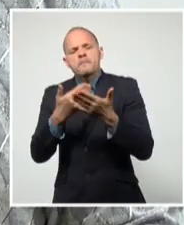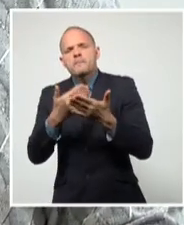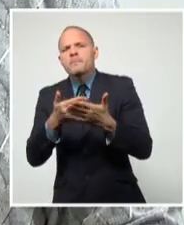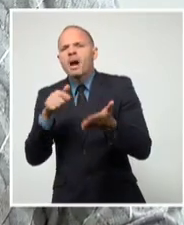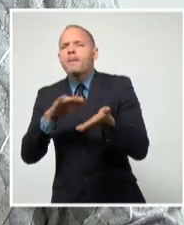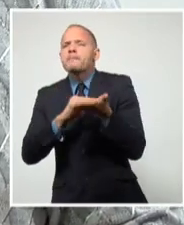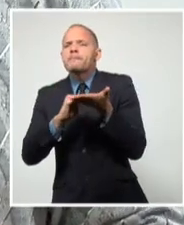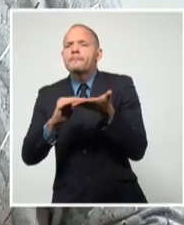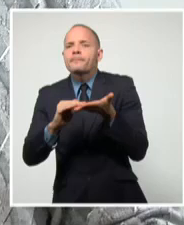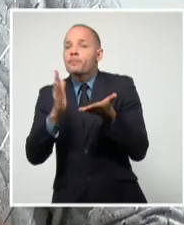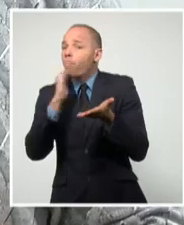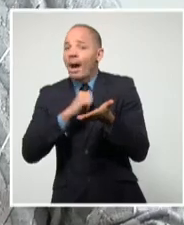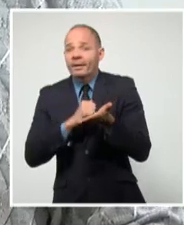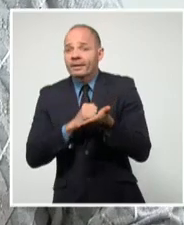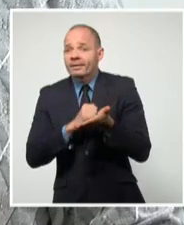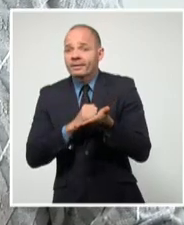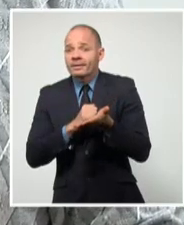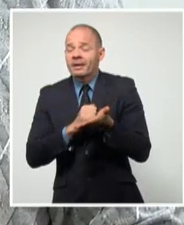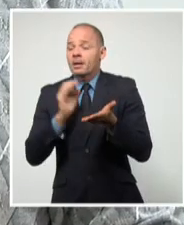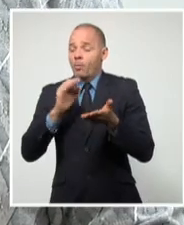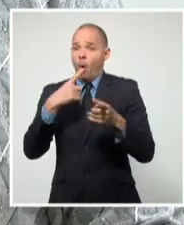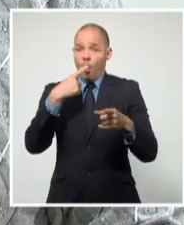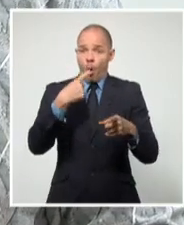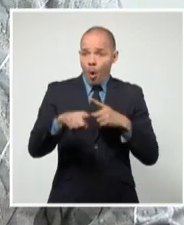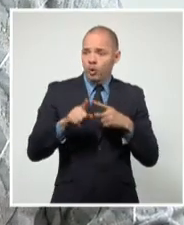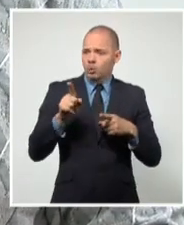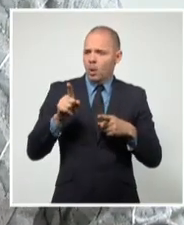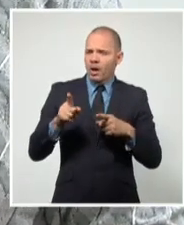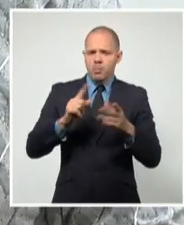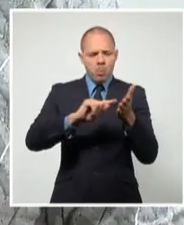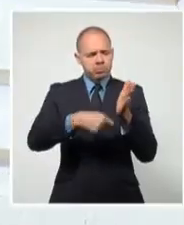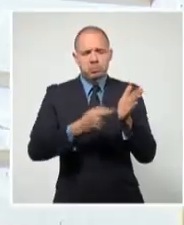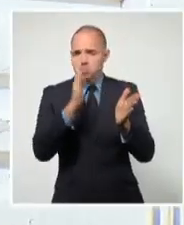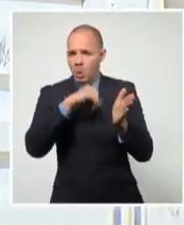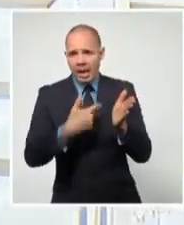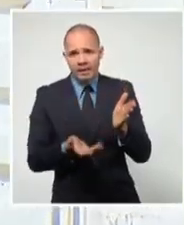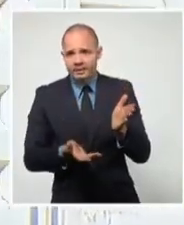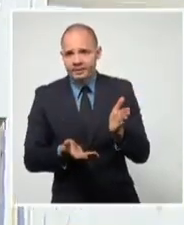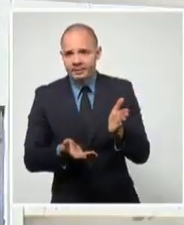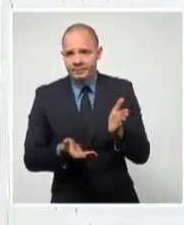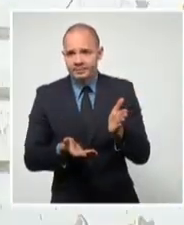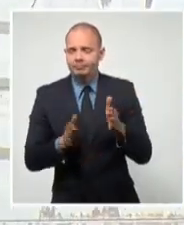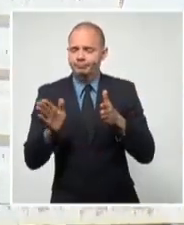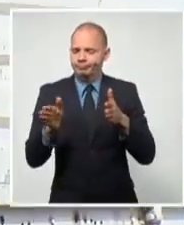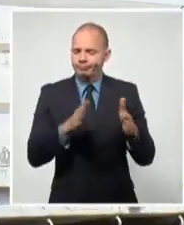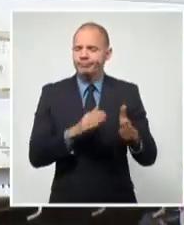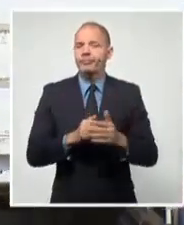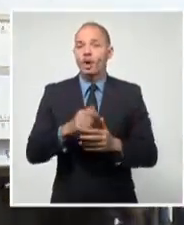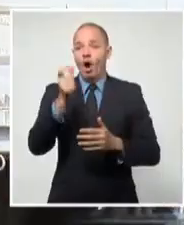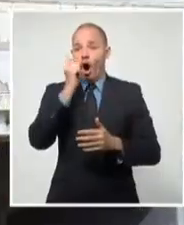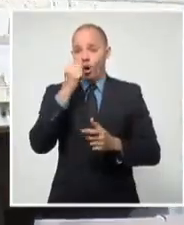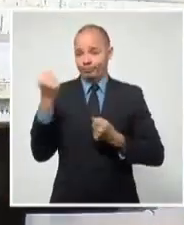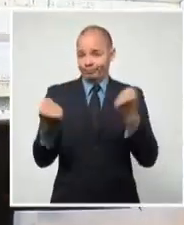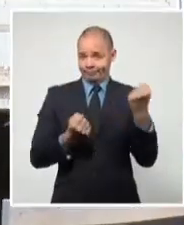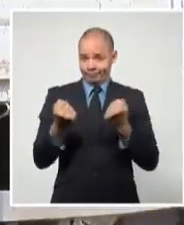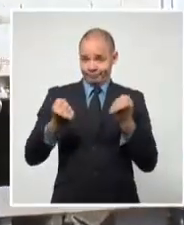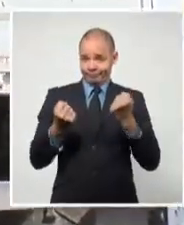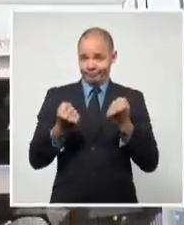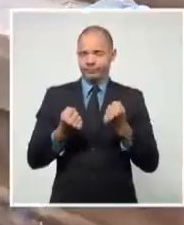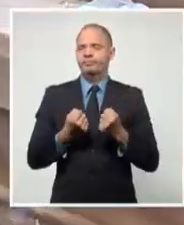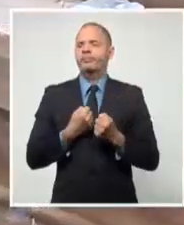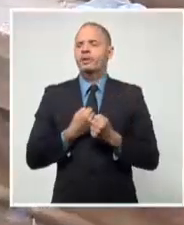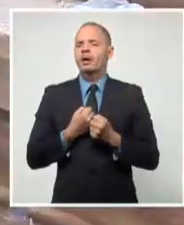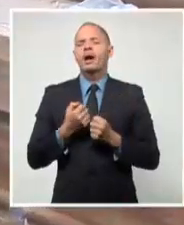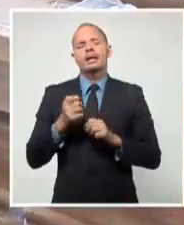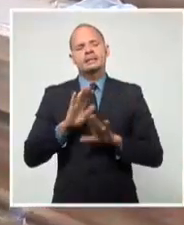y procesamiento de la madera que era ilegal ya que no estaba inscrito en el registro forestal el chofre en el camión incautado no poseía dicho permiso